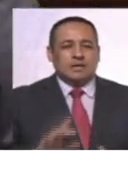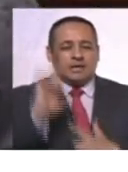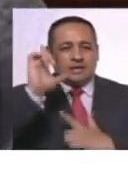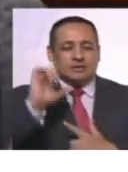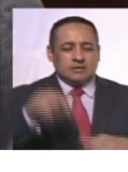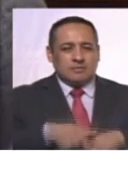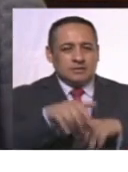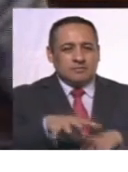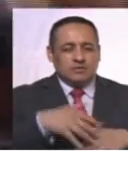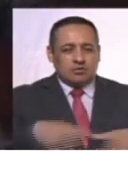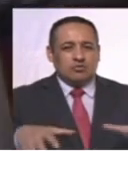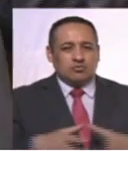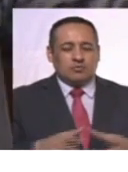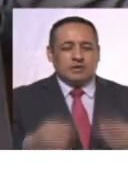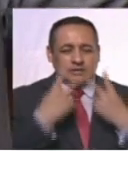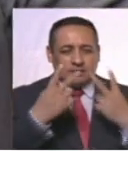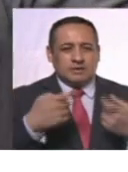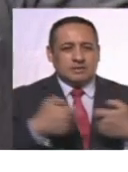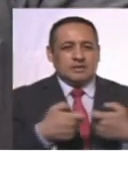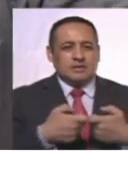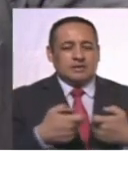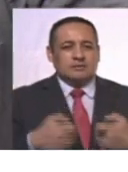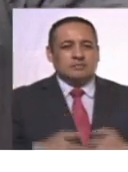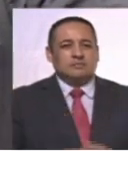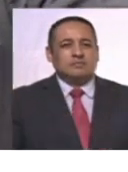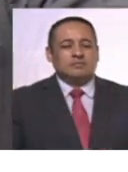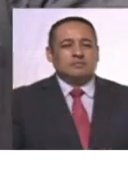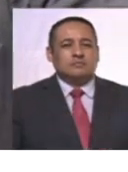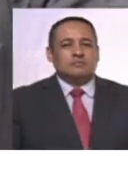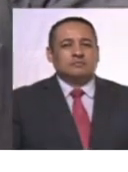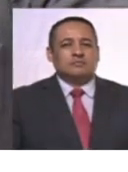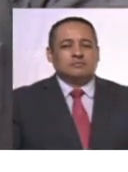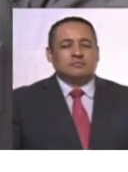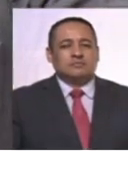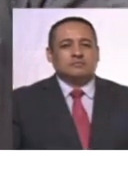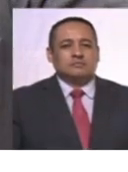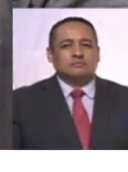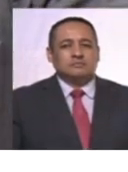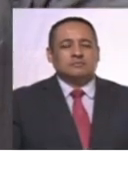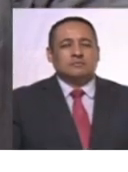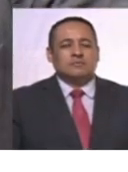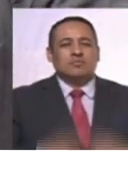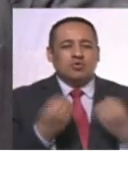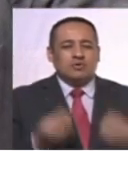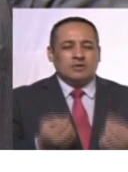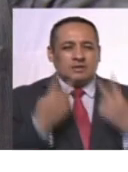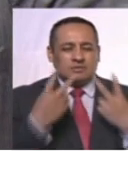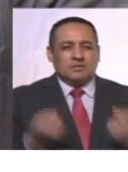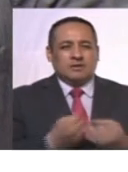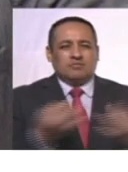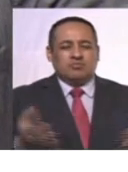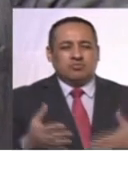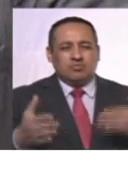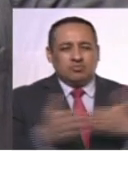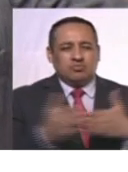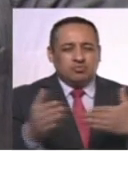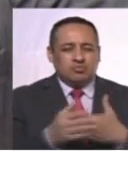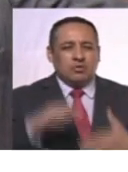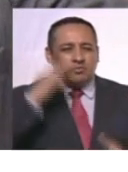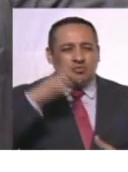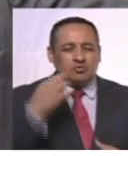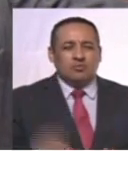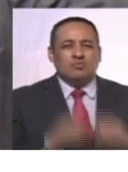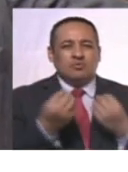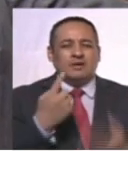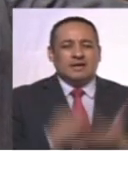Ejército ha desfilado con esa marcha. Ahí están en las redes, los videos. ¿Y por qué tanto contra Puno? ¿Qué